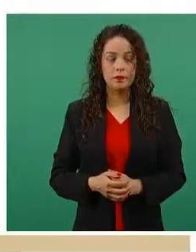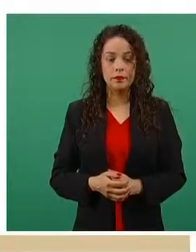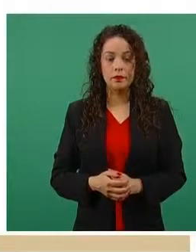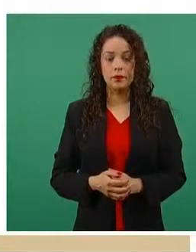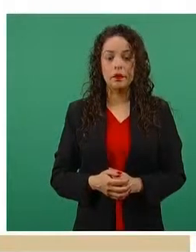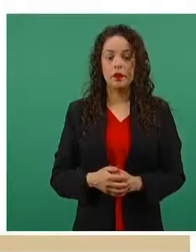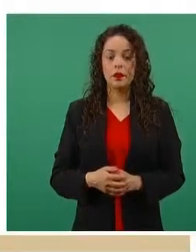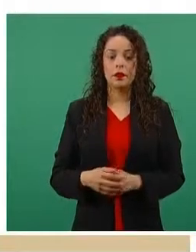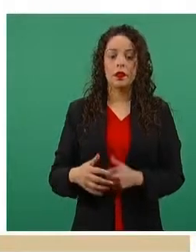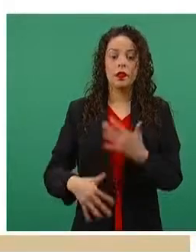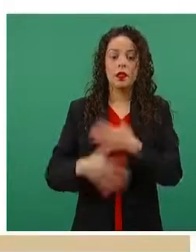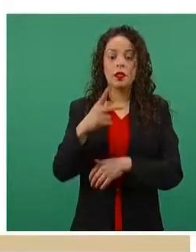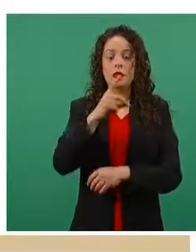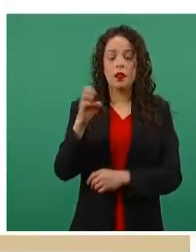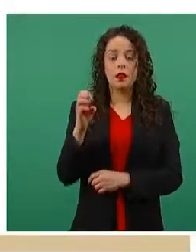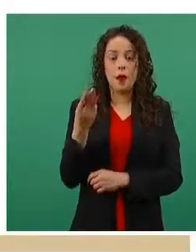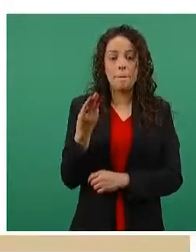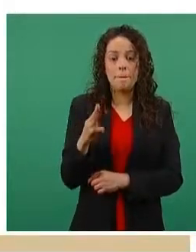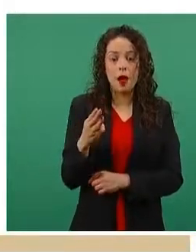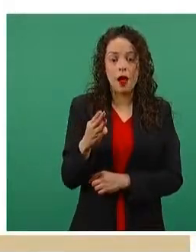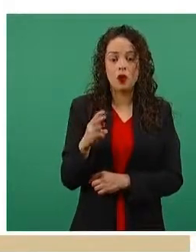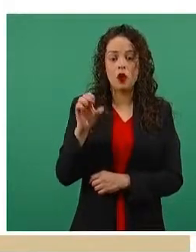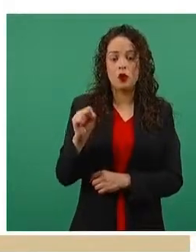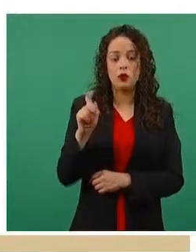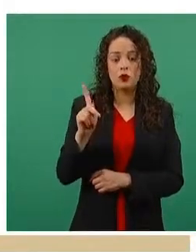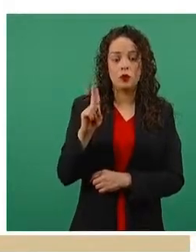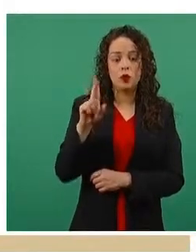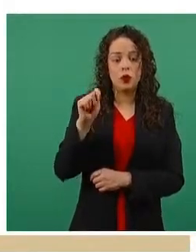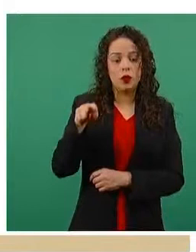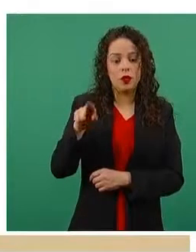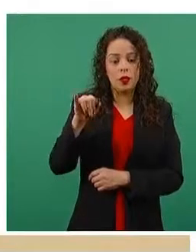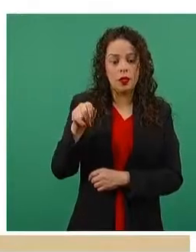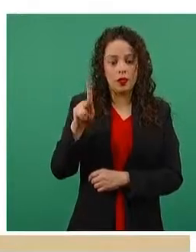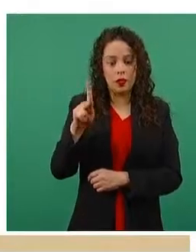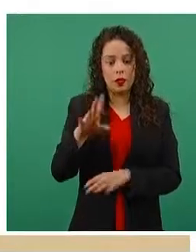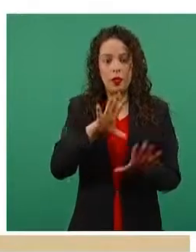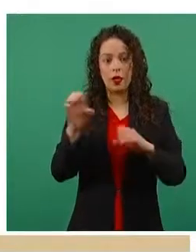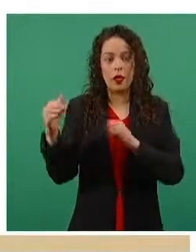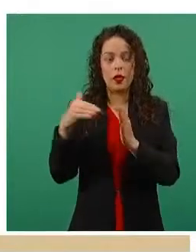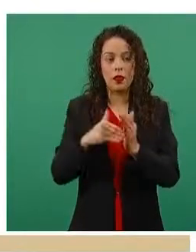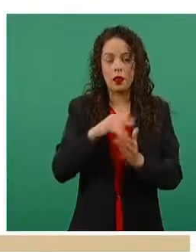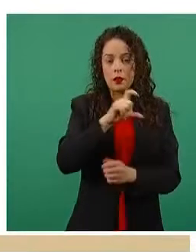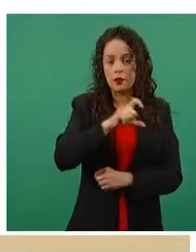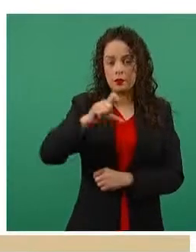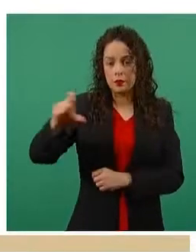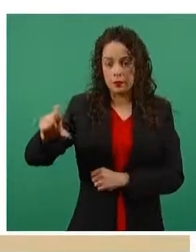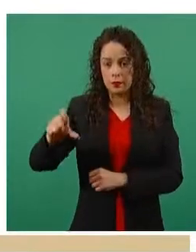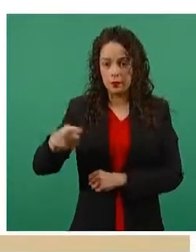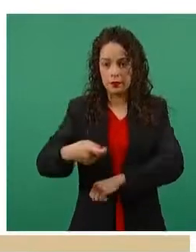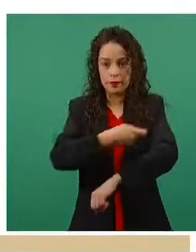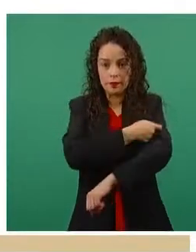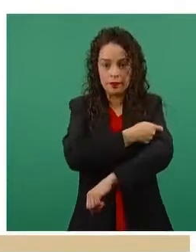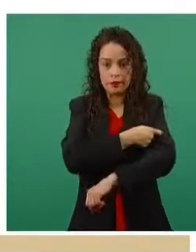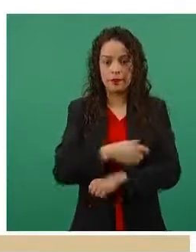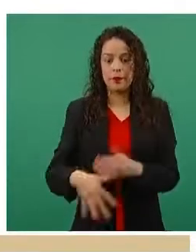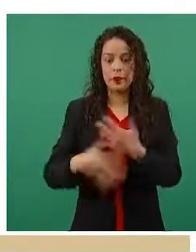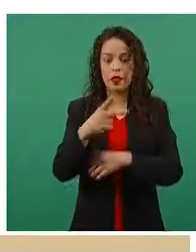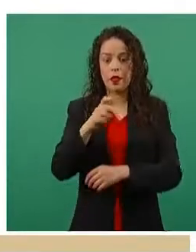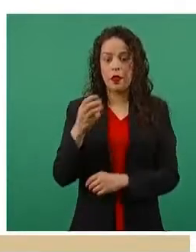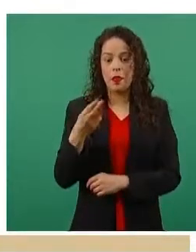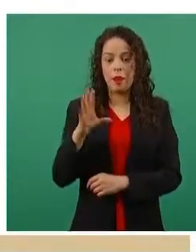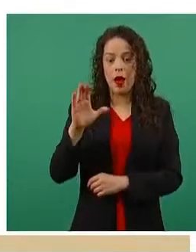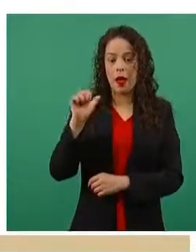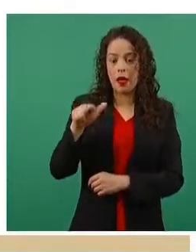15 de mayo, Sputnik, 500,000 primeras dosis. 15 de mayo, CanSino,